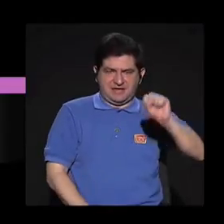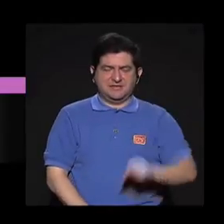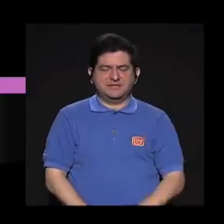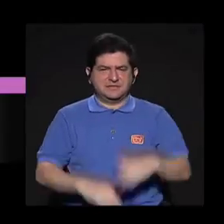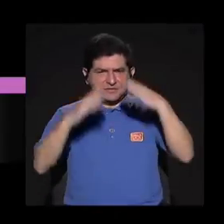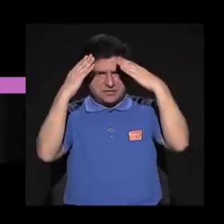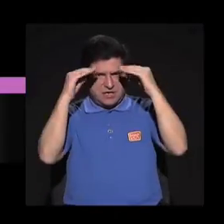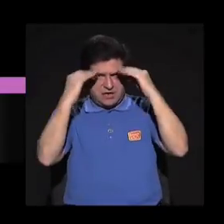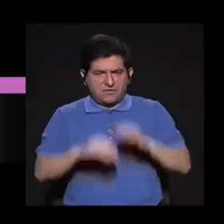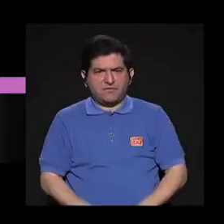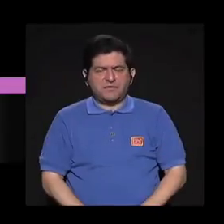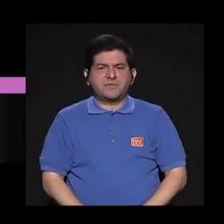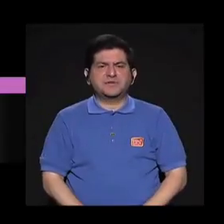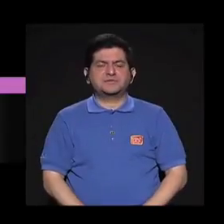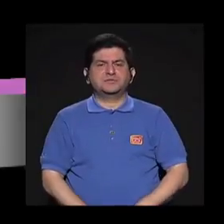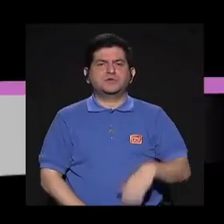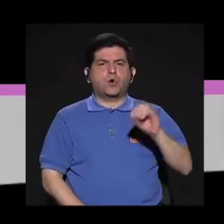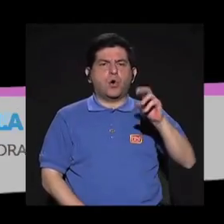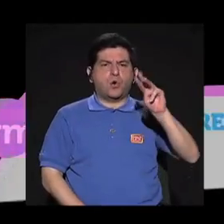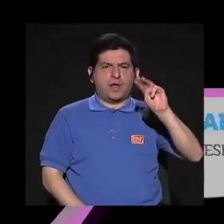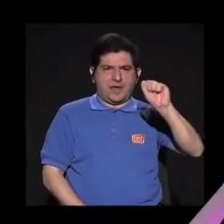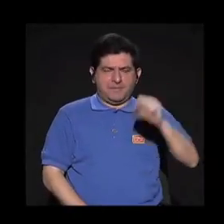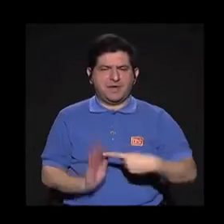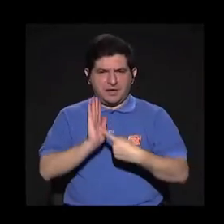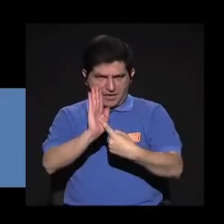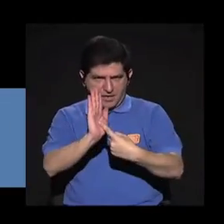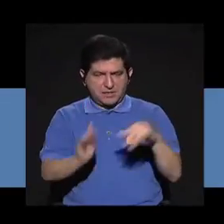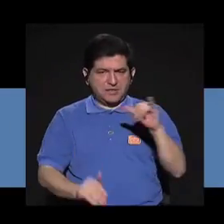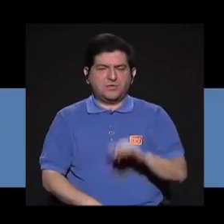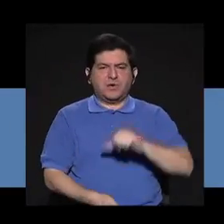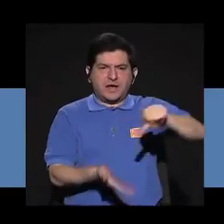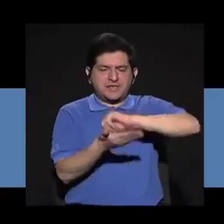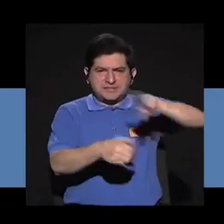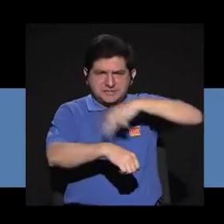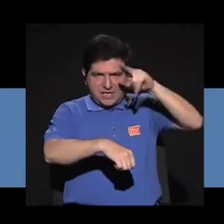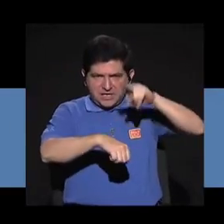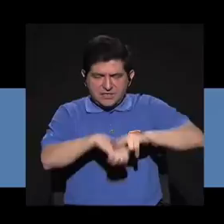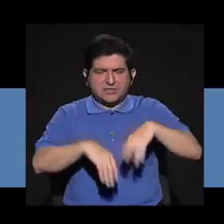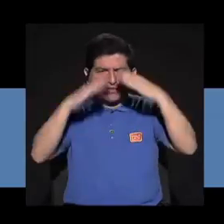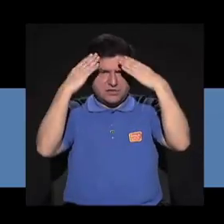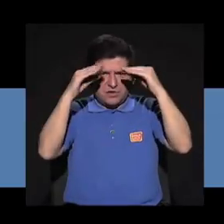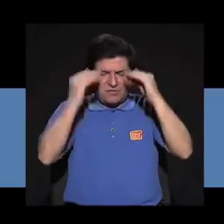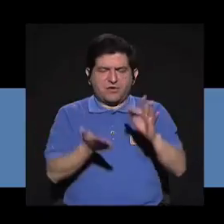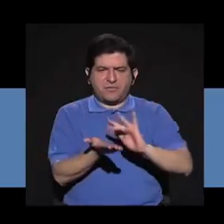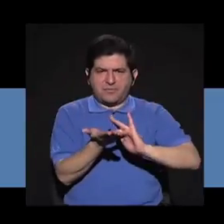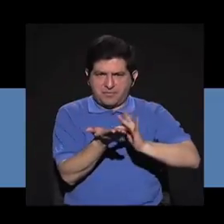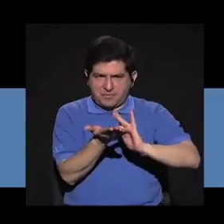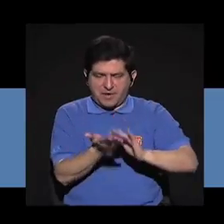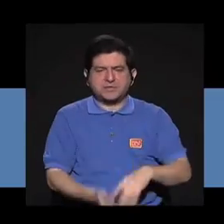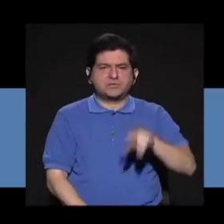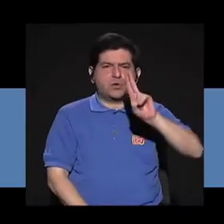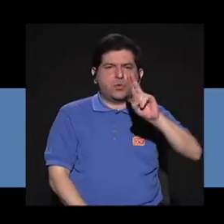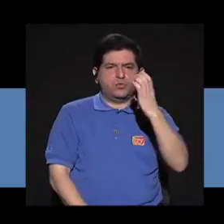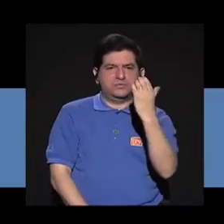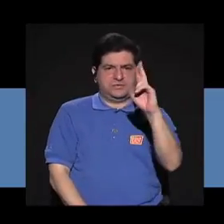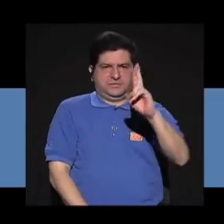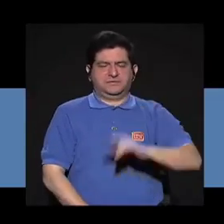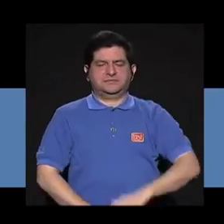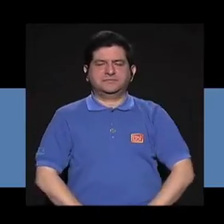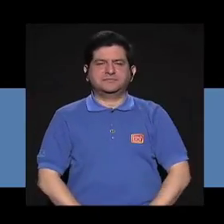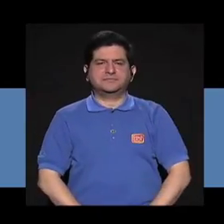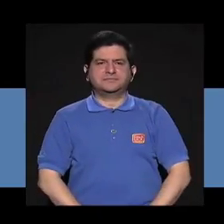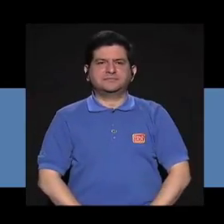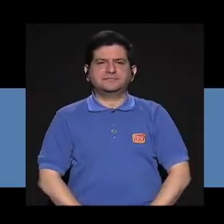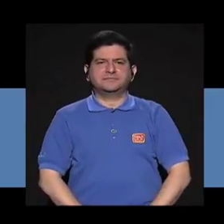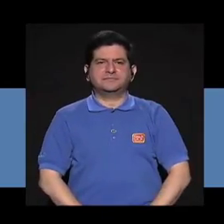Esta información es tomada de la Organización Mundial de la Salud y del Centro Nacional de Información de Medicamentos de la Universidad de Costa